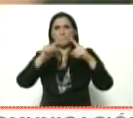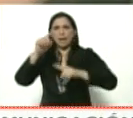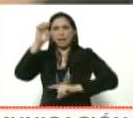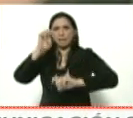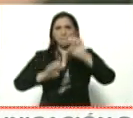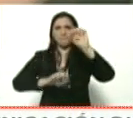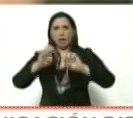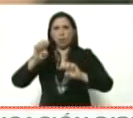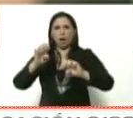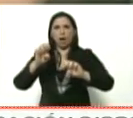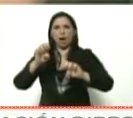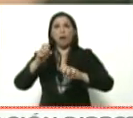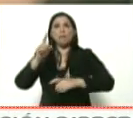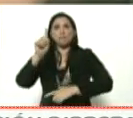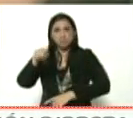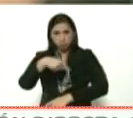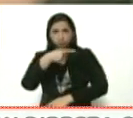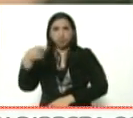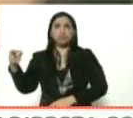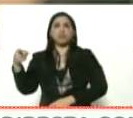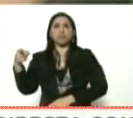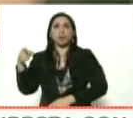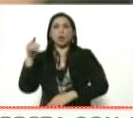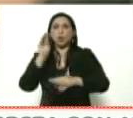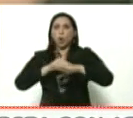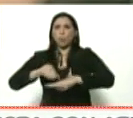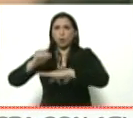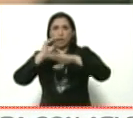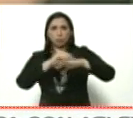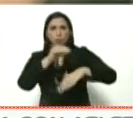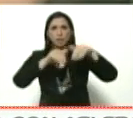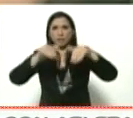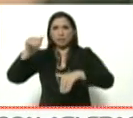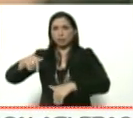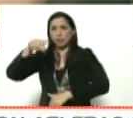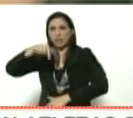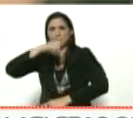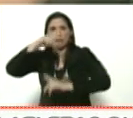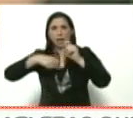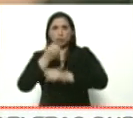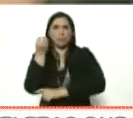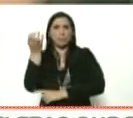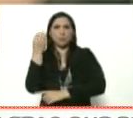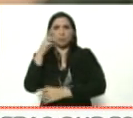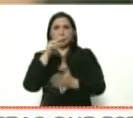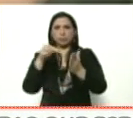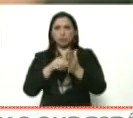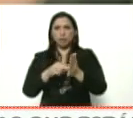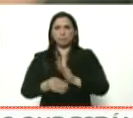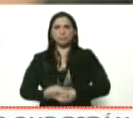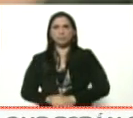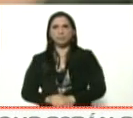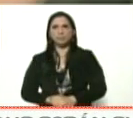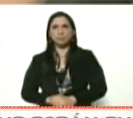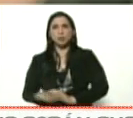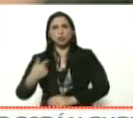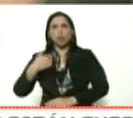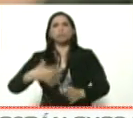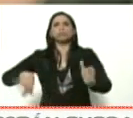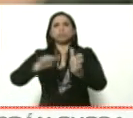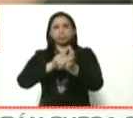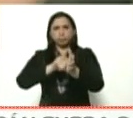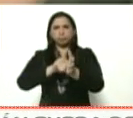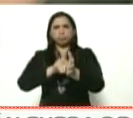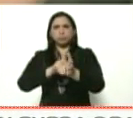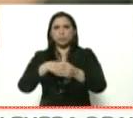la pertinencia o no de convocatoria a elecciones este año de la Asamblea Nacional del Parlamento. Yo ratifico